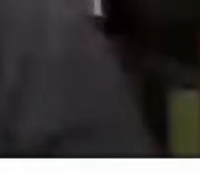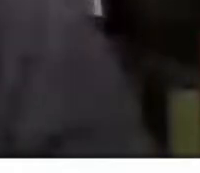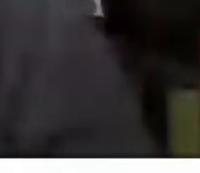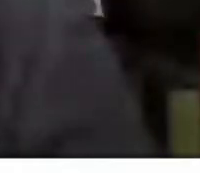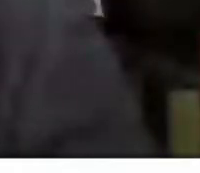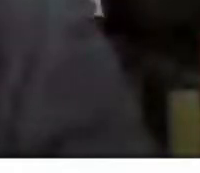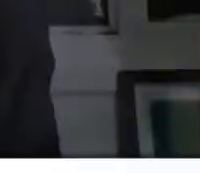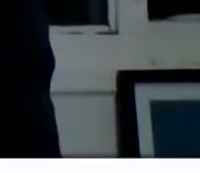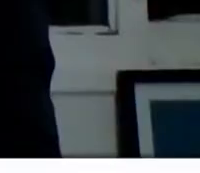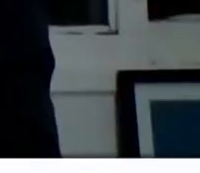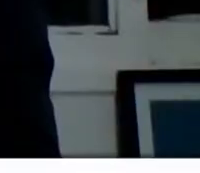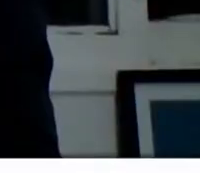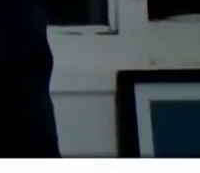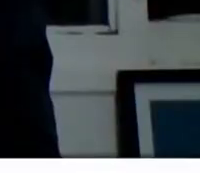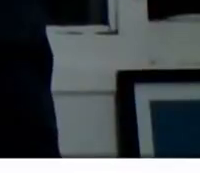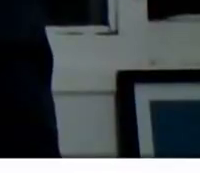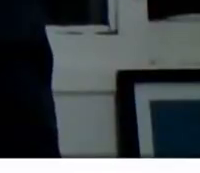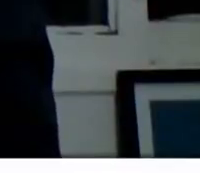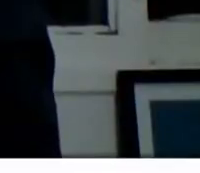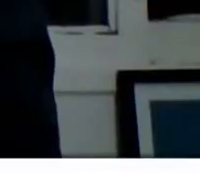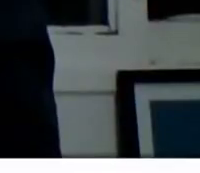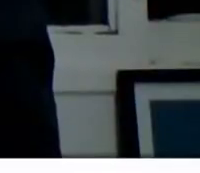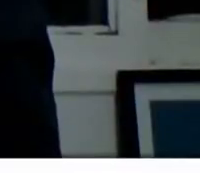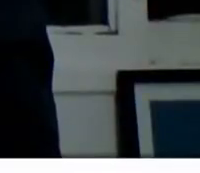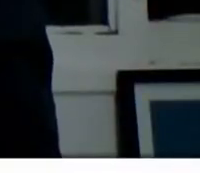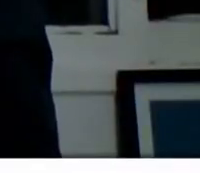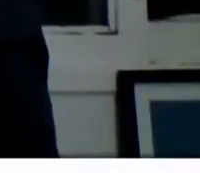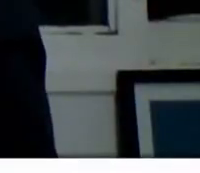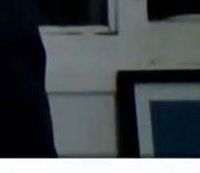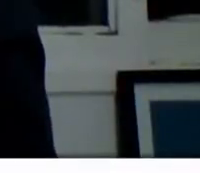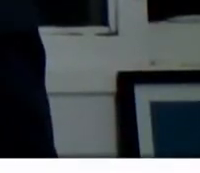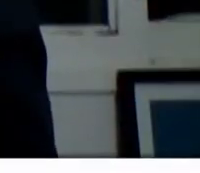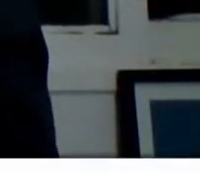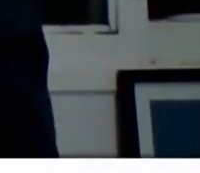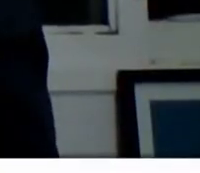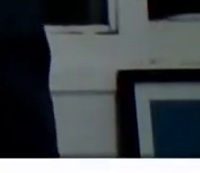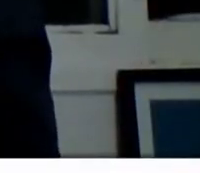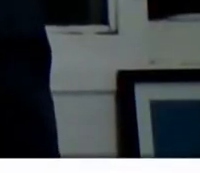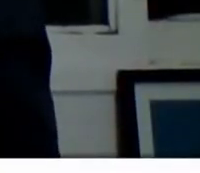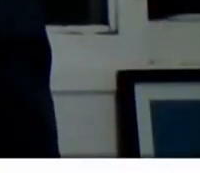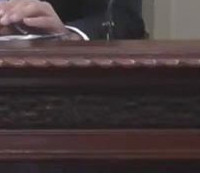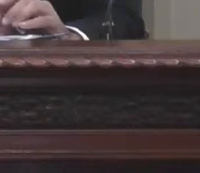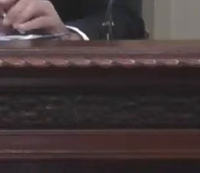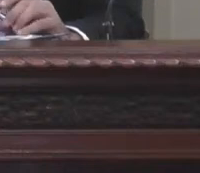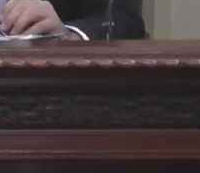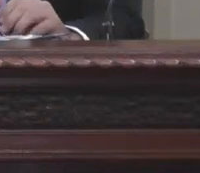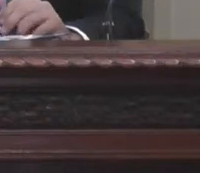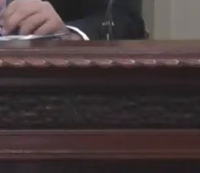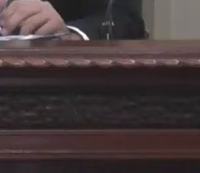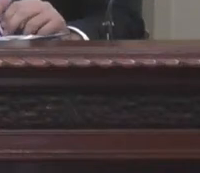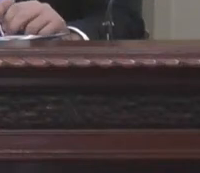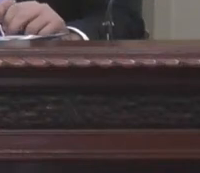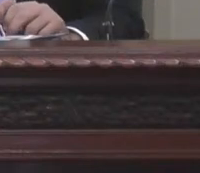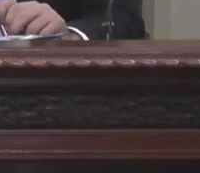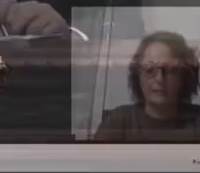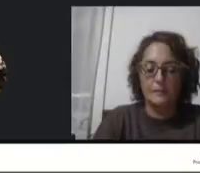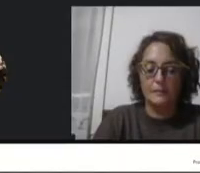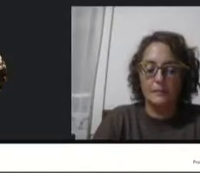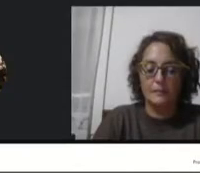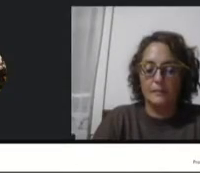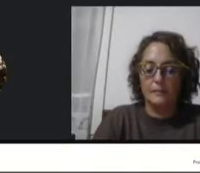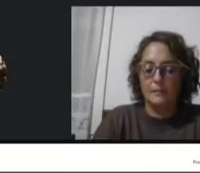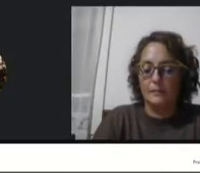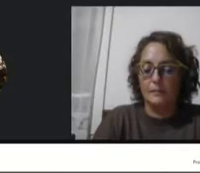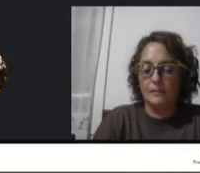Era eso nada más. Muchas gracias, presidente. Ah, bueno. Gracias, diputada. Tiene la palabra el diputado Martínez.